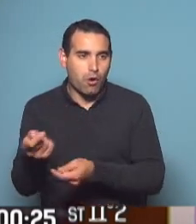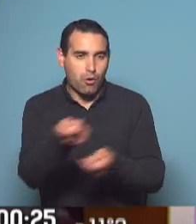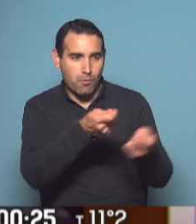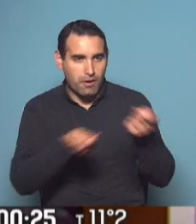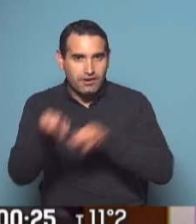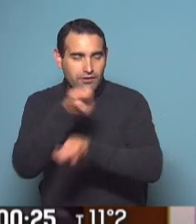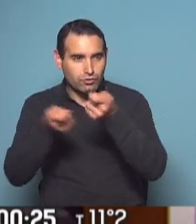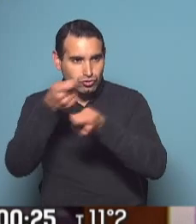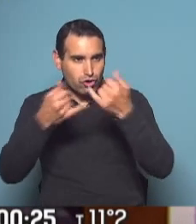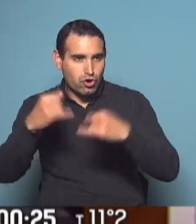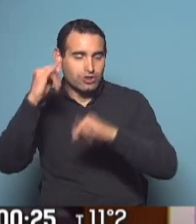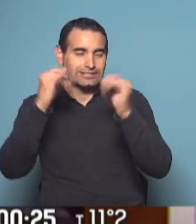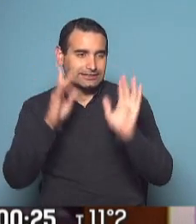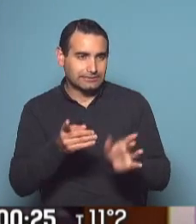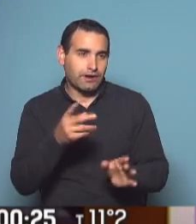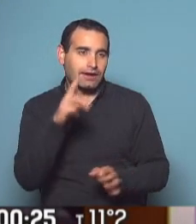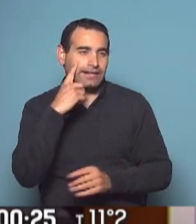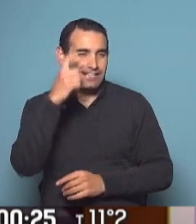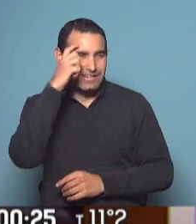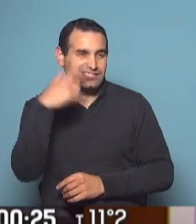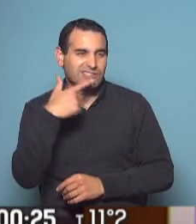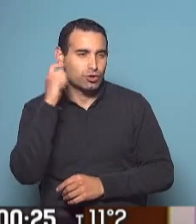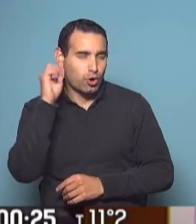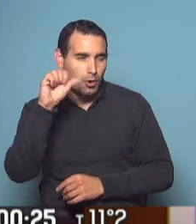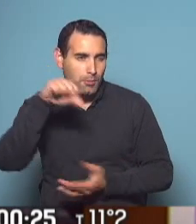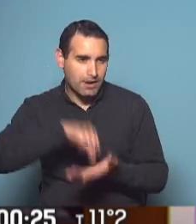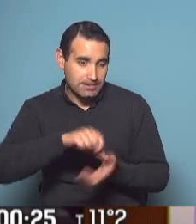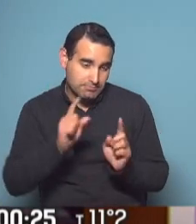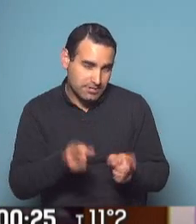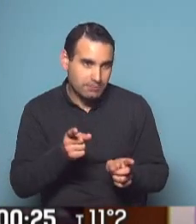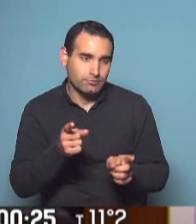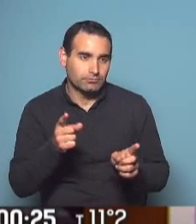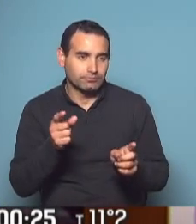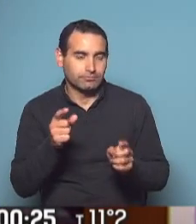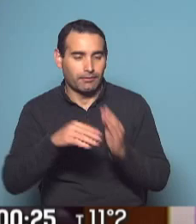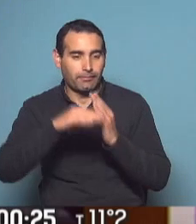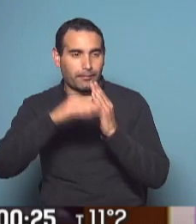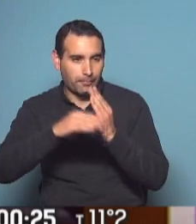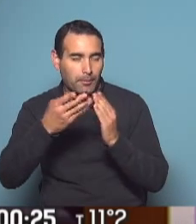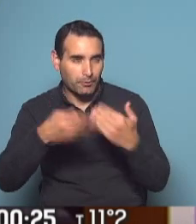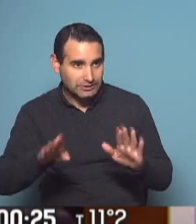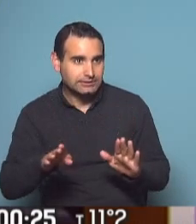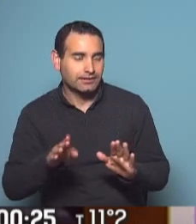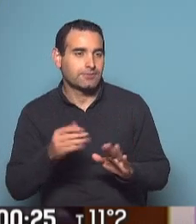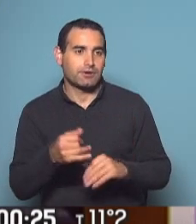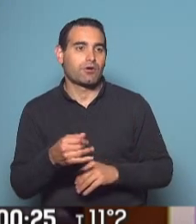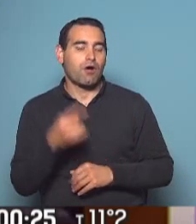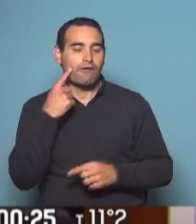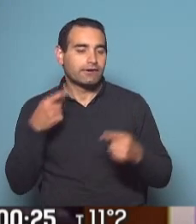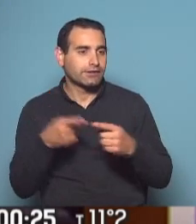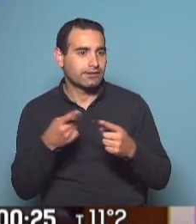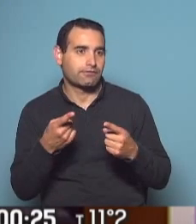país. Pero todo indica que con la un poco resolución reciente de eliminar la banda cambiaria como